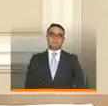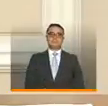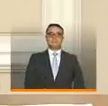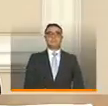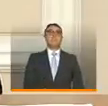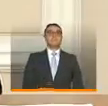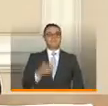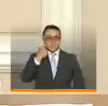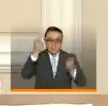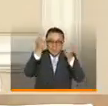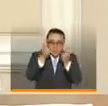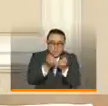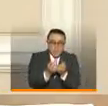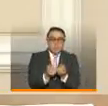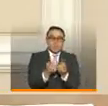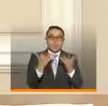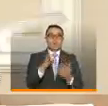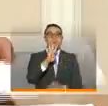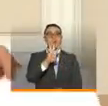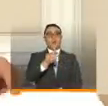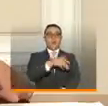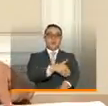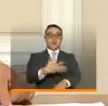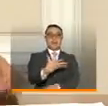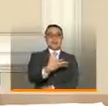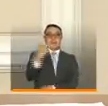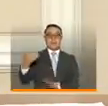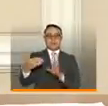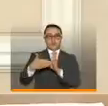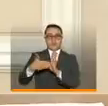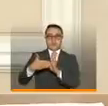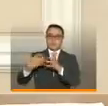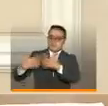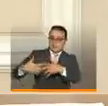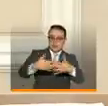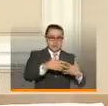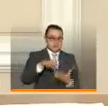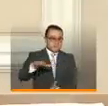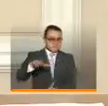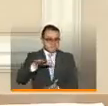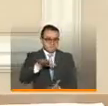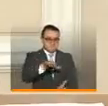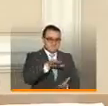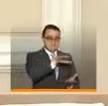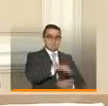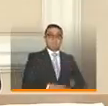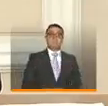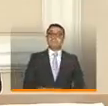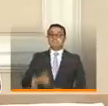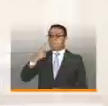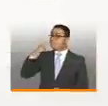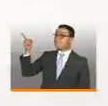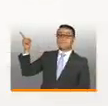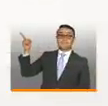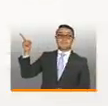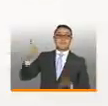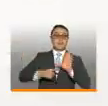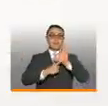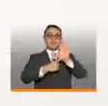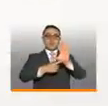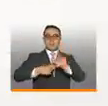dicho, 42.500.000 dosis en acuerdos bilaterales. Y en la siguiente gráfica presentamos la disponibilidad